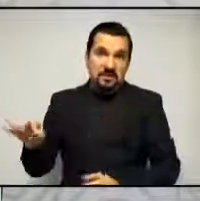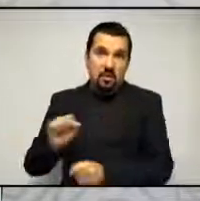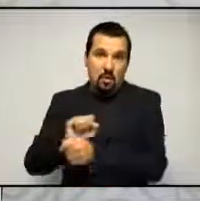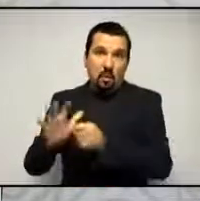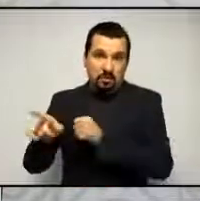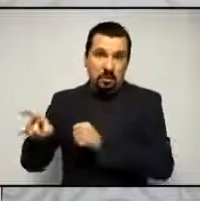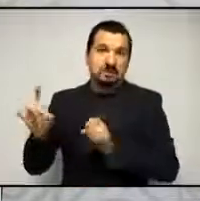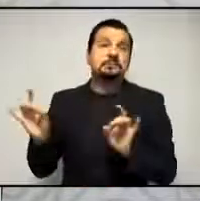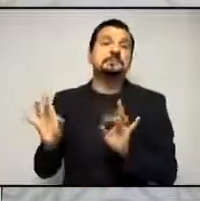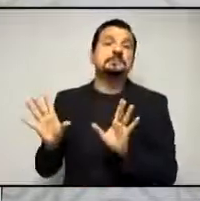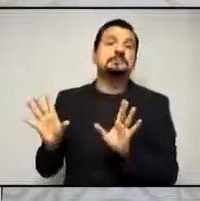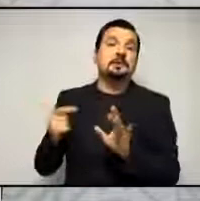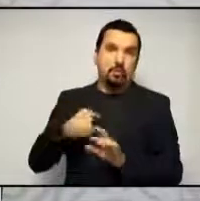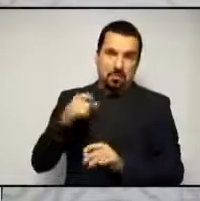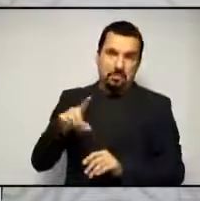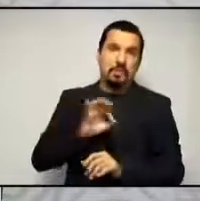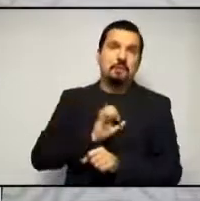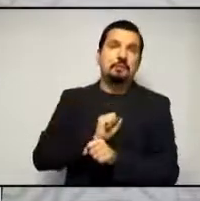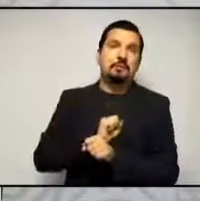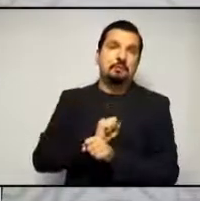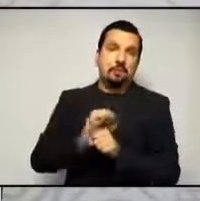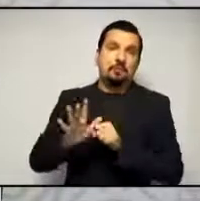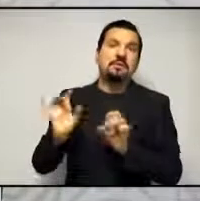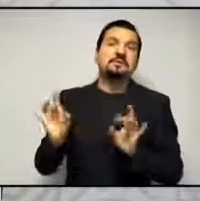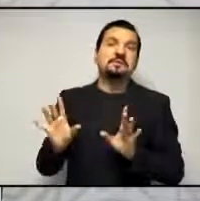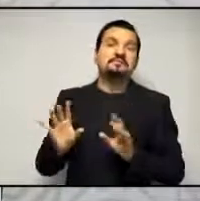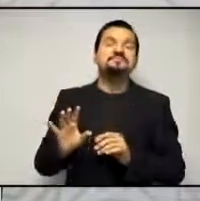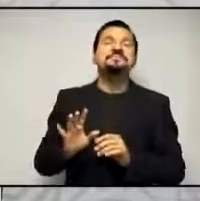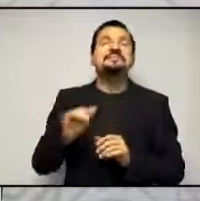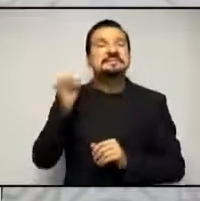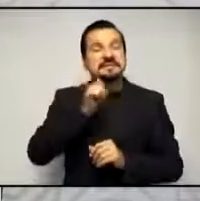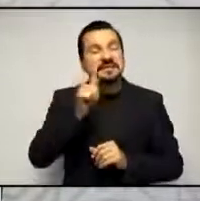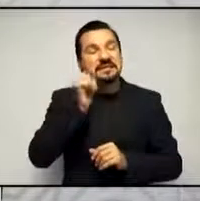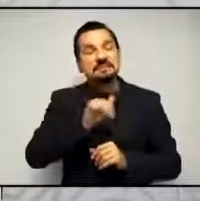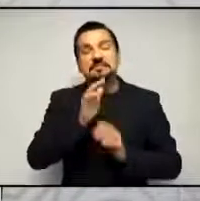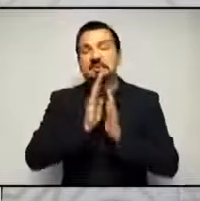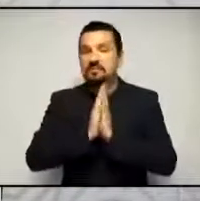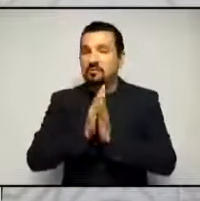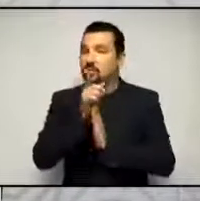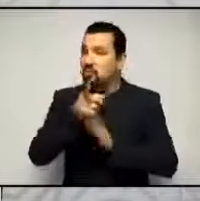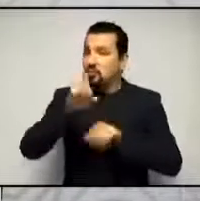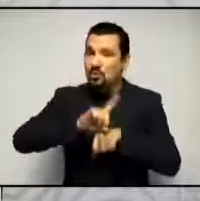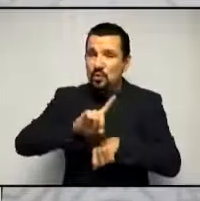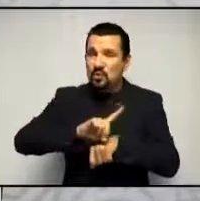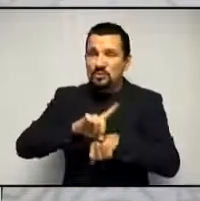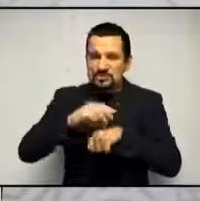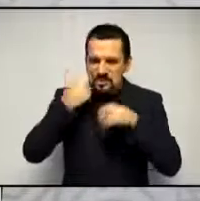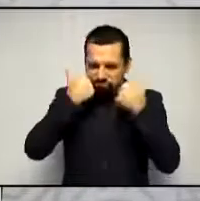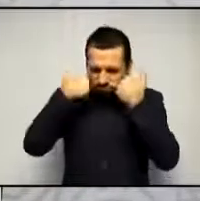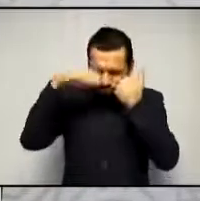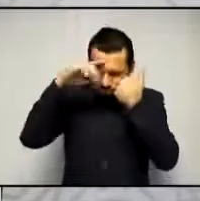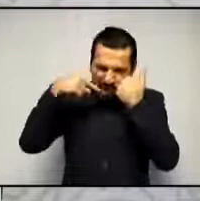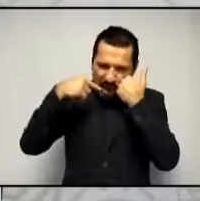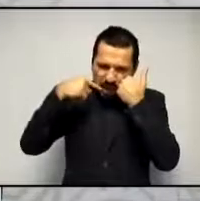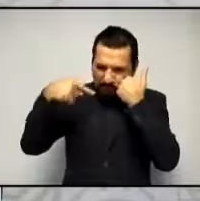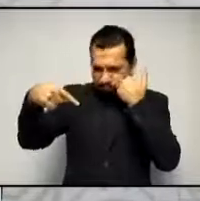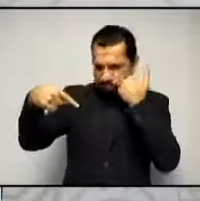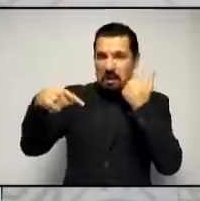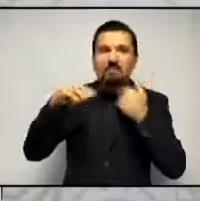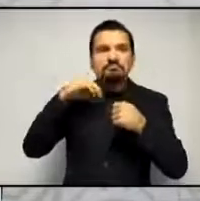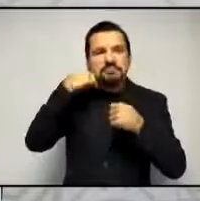número 3 libre de fiebre te recomiendo a diario tomarte tu temperatura la cual